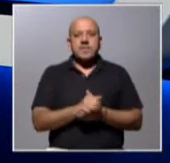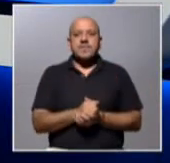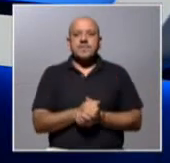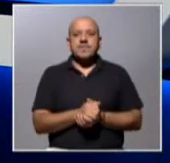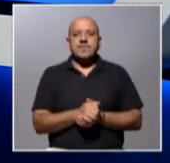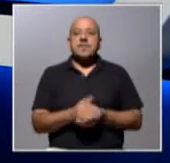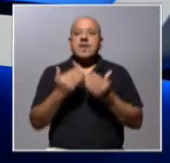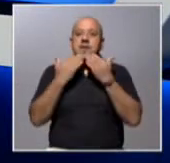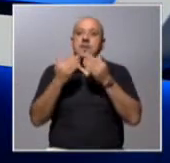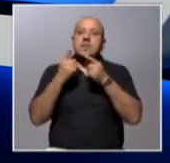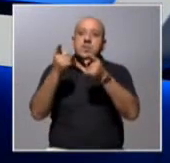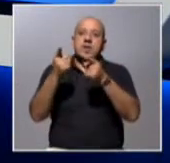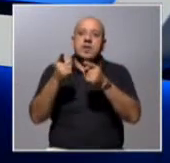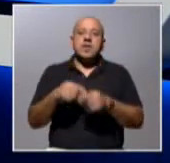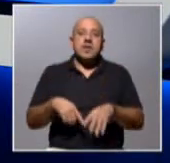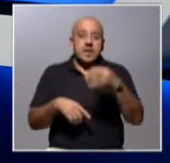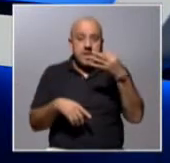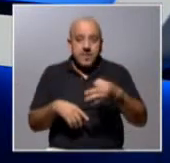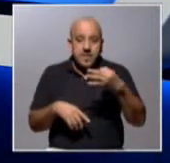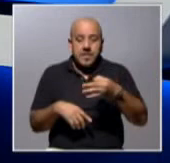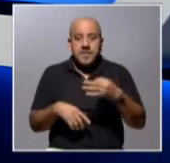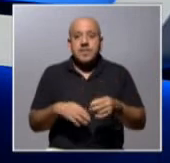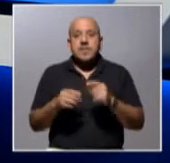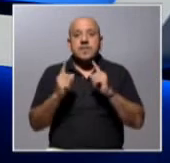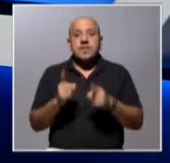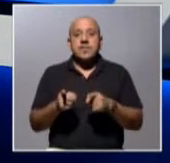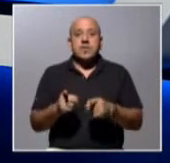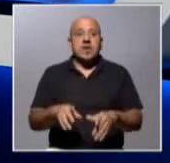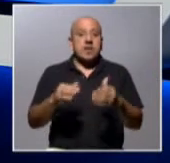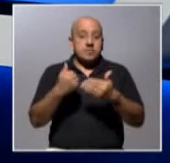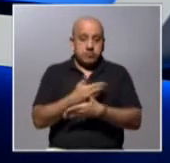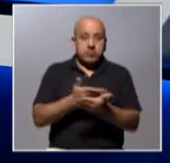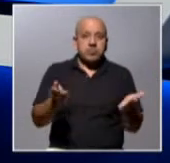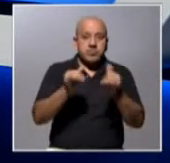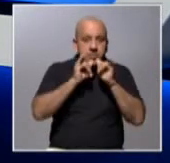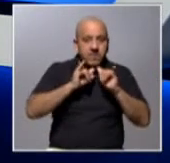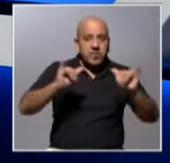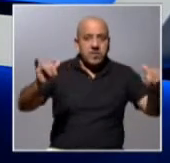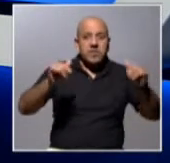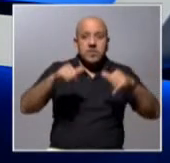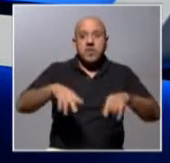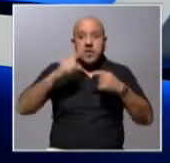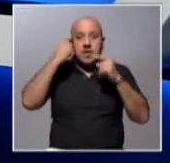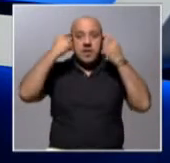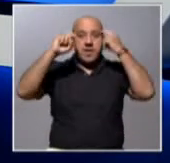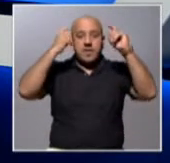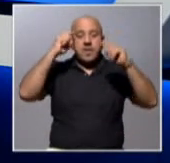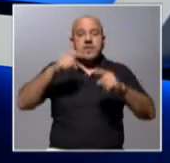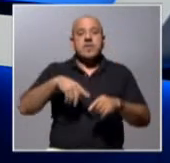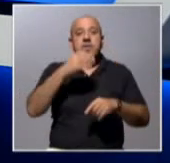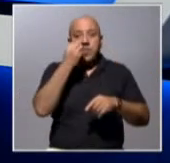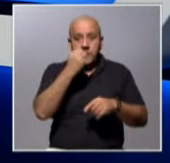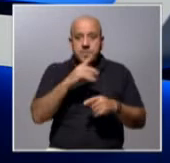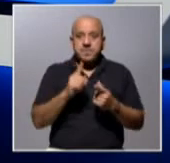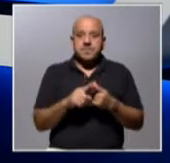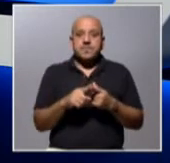No, muchísimas gracias a ustedes, porque la verdad que también están difundiendo un montón de iniciativas y está bueno porque la